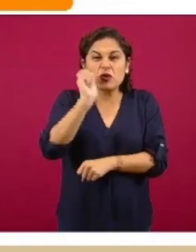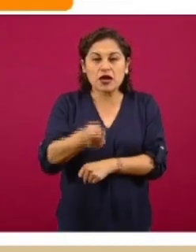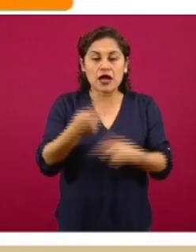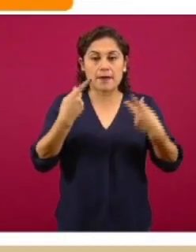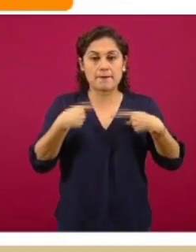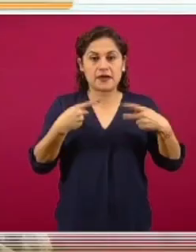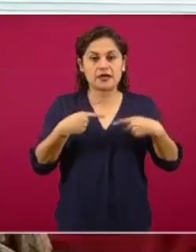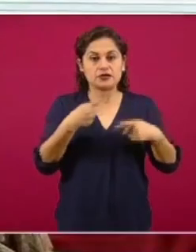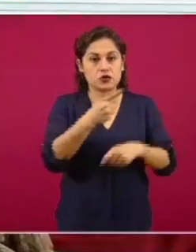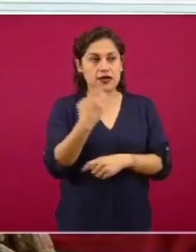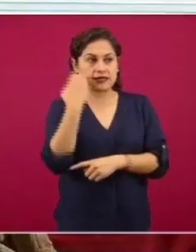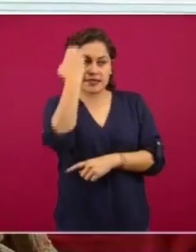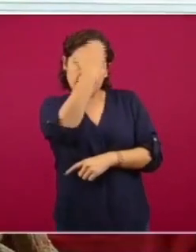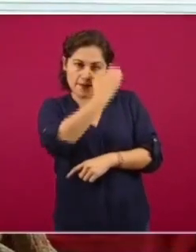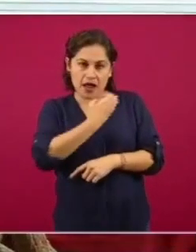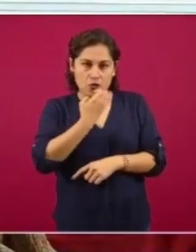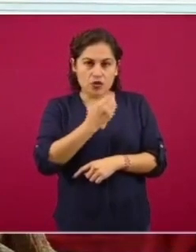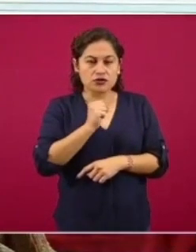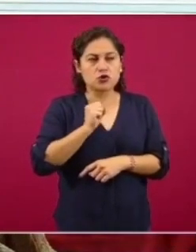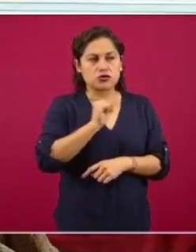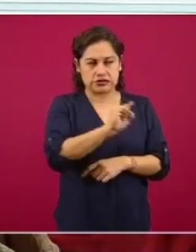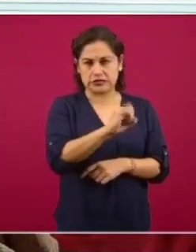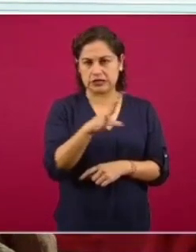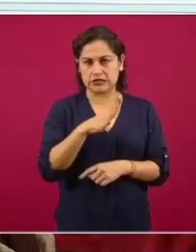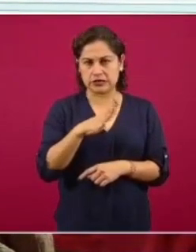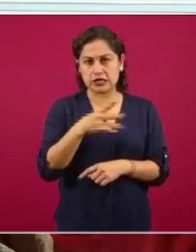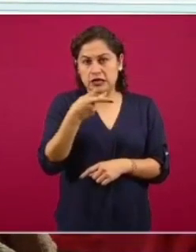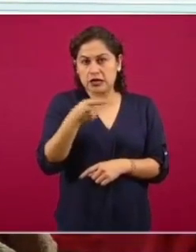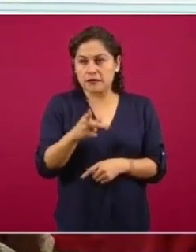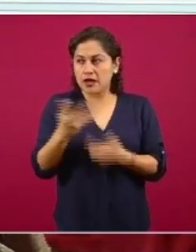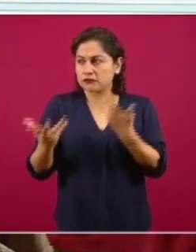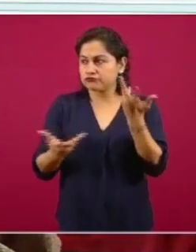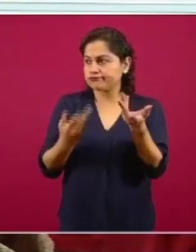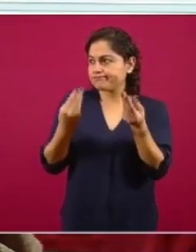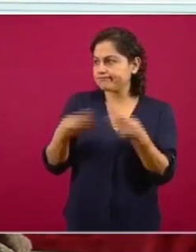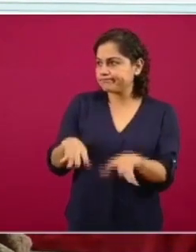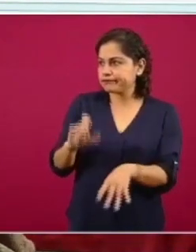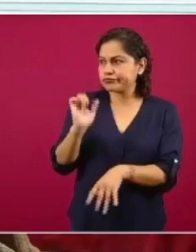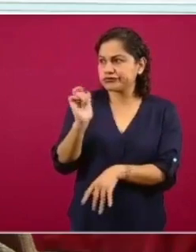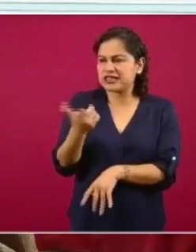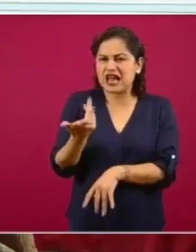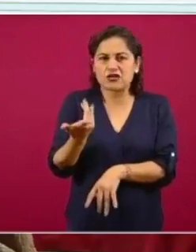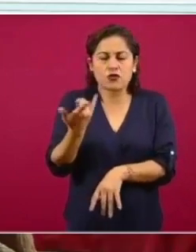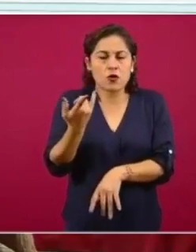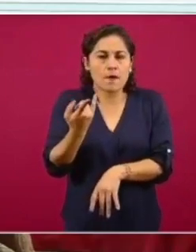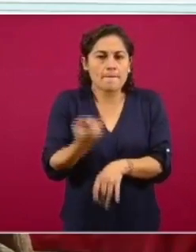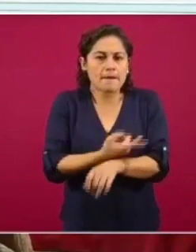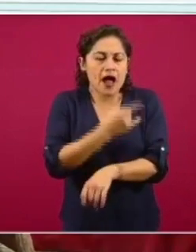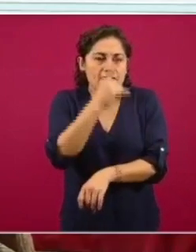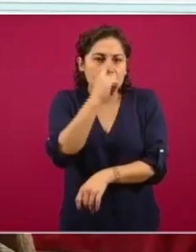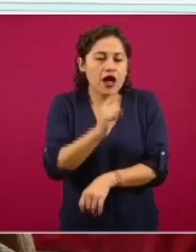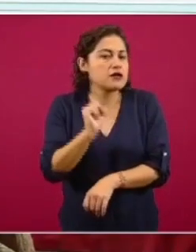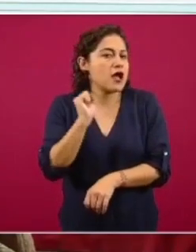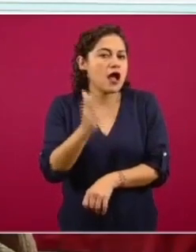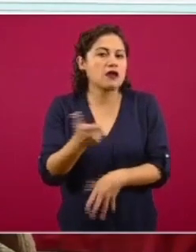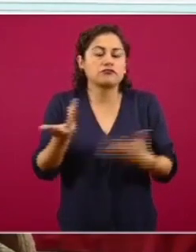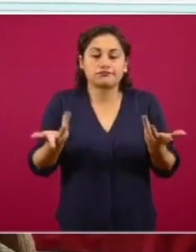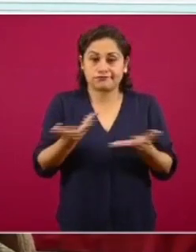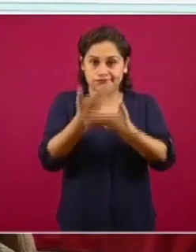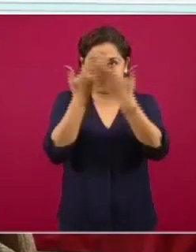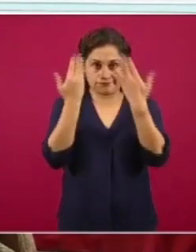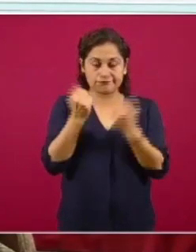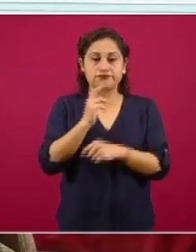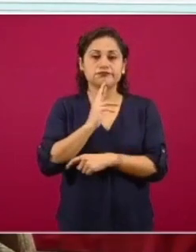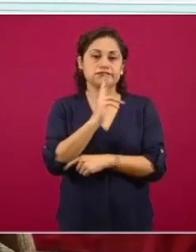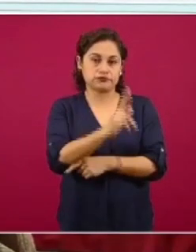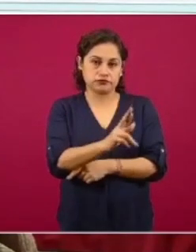que por diferentes razones que ya hemos explicado, ya no tenemos posibilidad de tener resultados de esas muestras. Por lo tanto, tanto